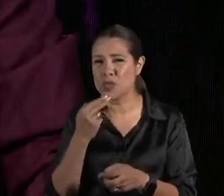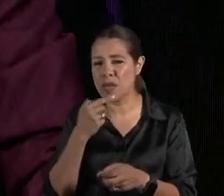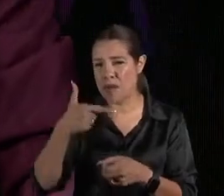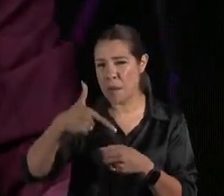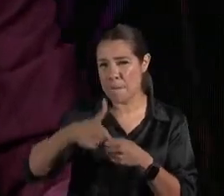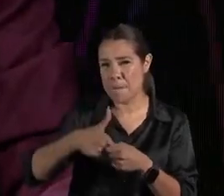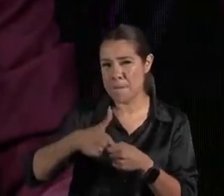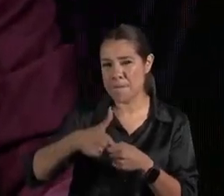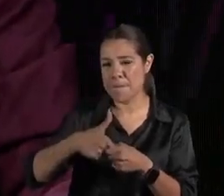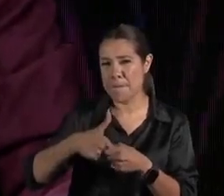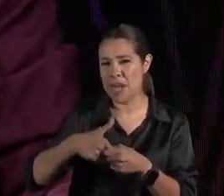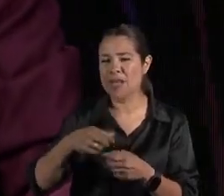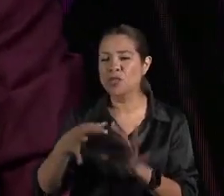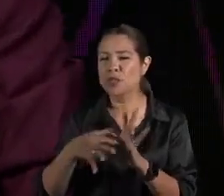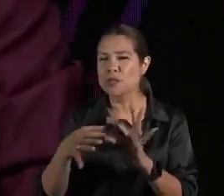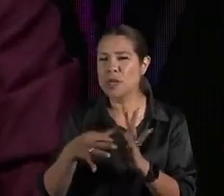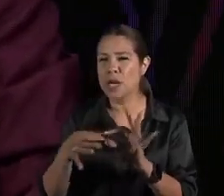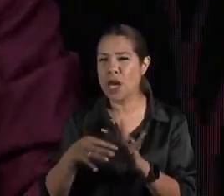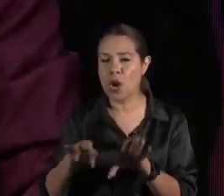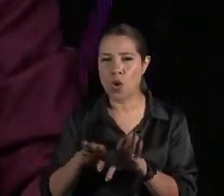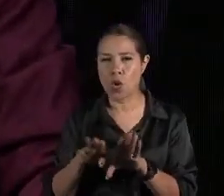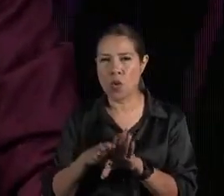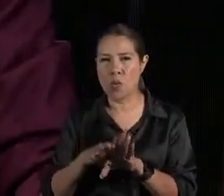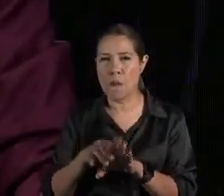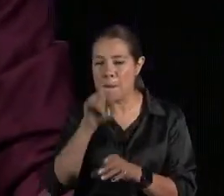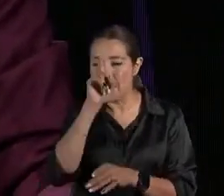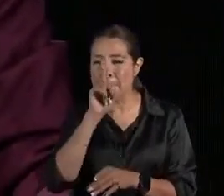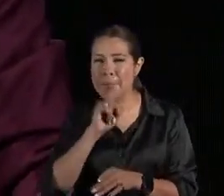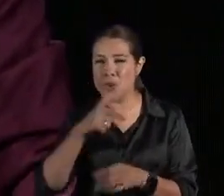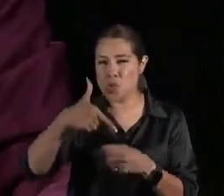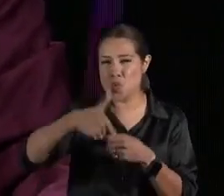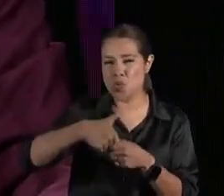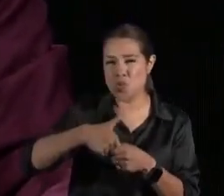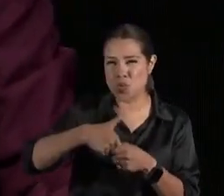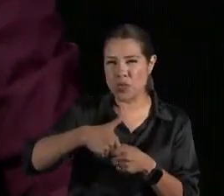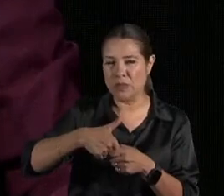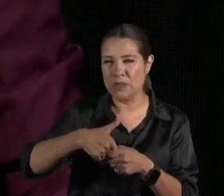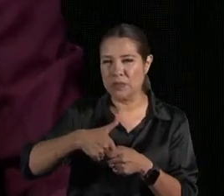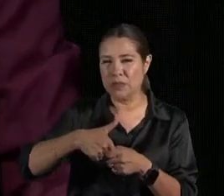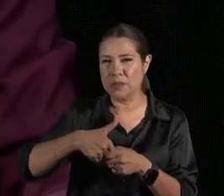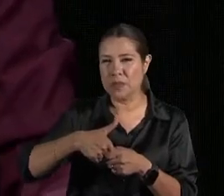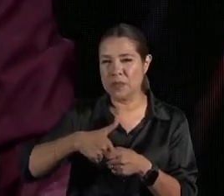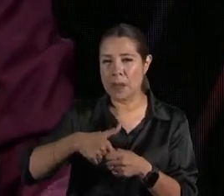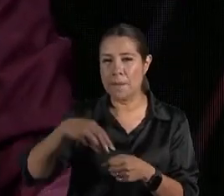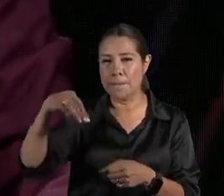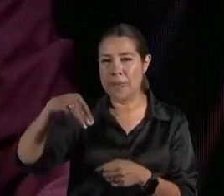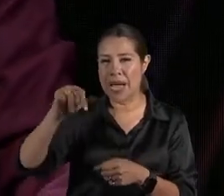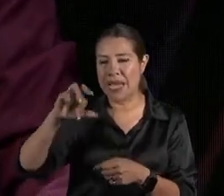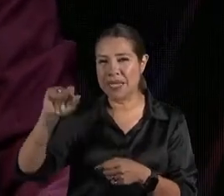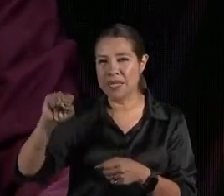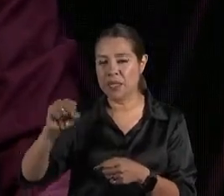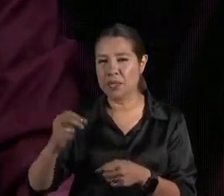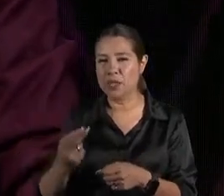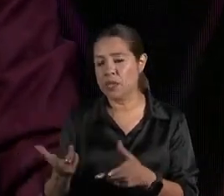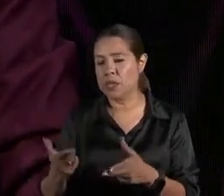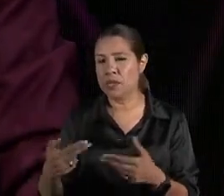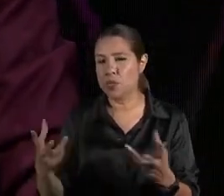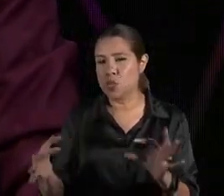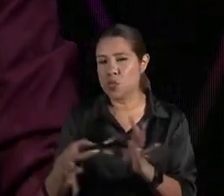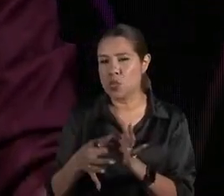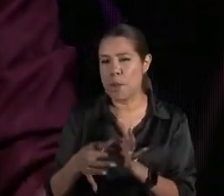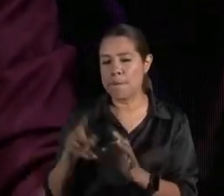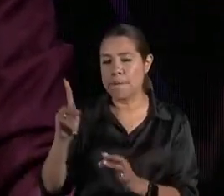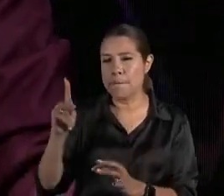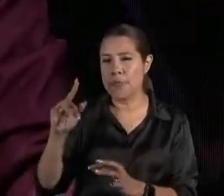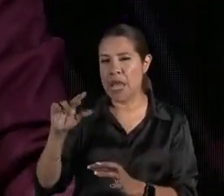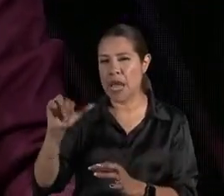aparatejo. Eso explica las calumnias de los gasolineros tramposos, de Márquez y de sus socios del PRIAN,